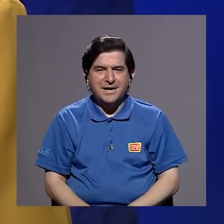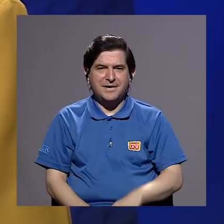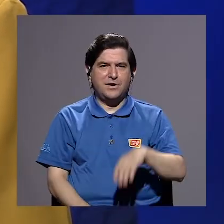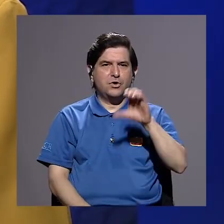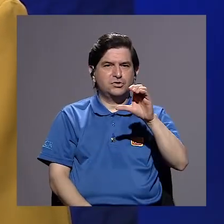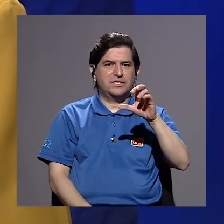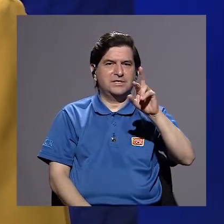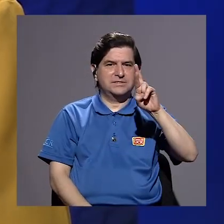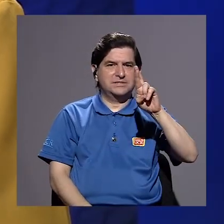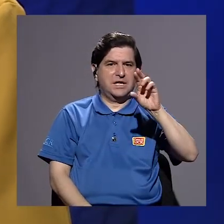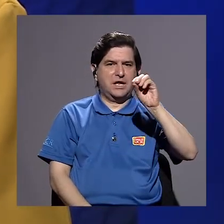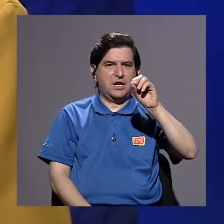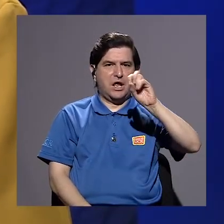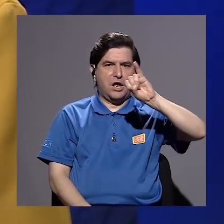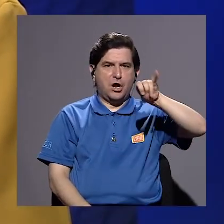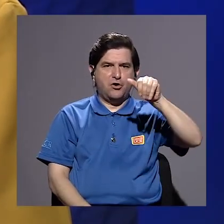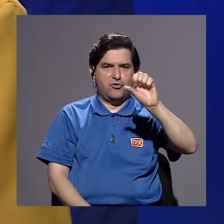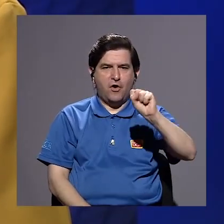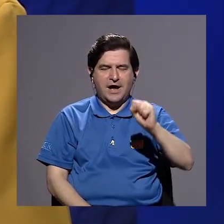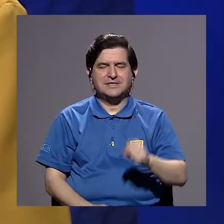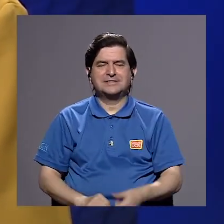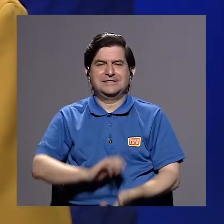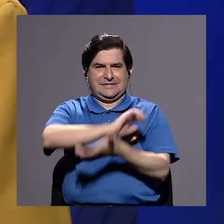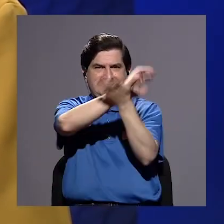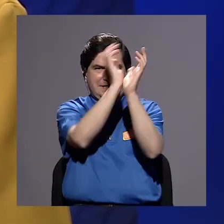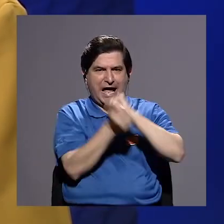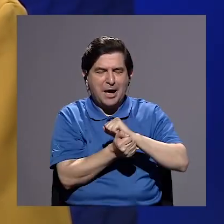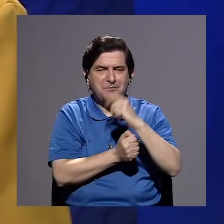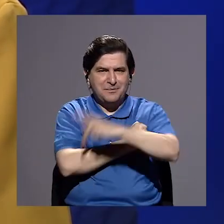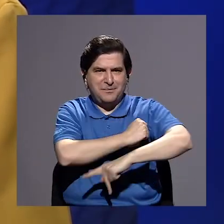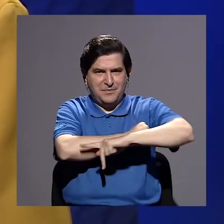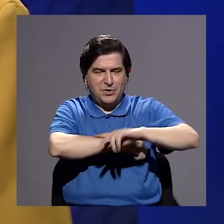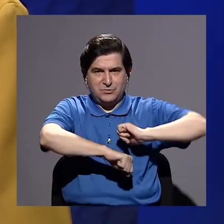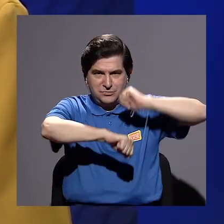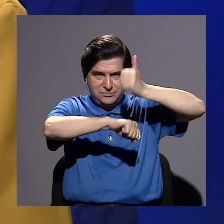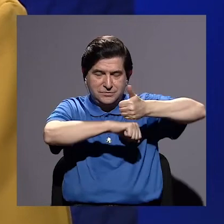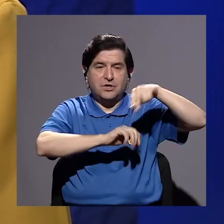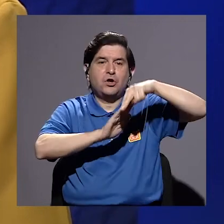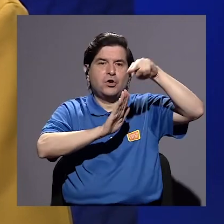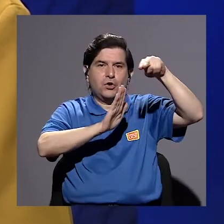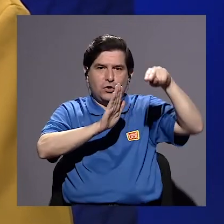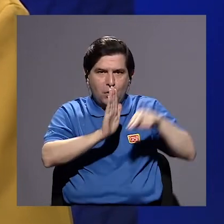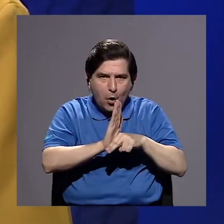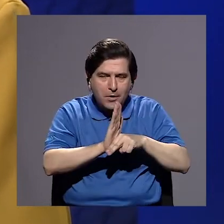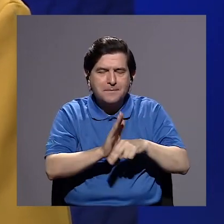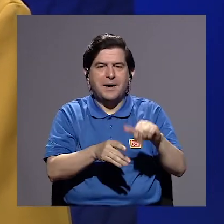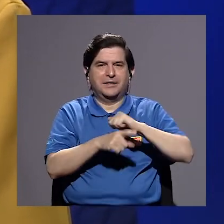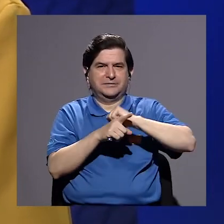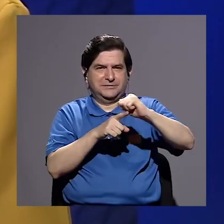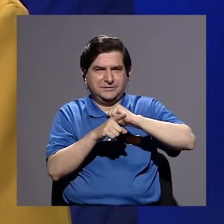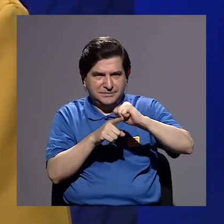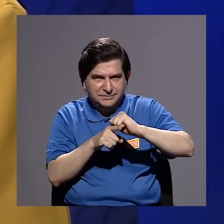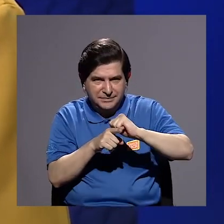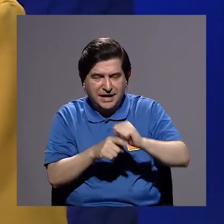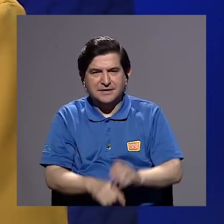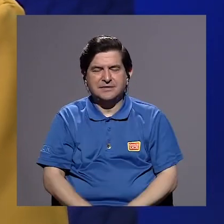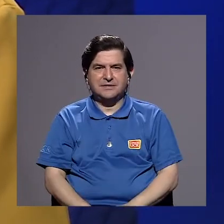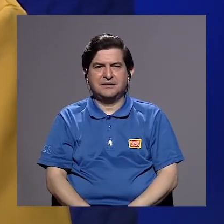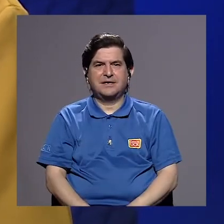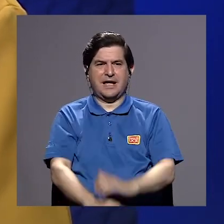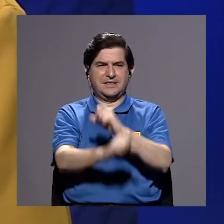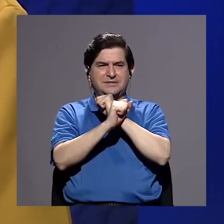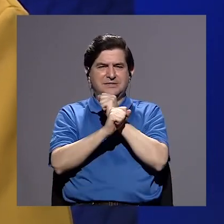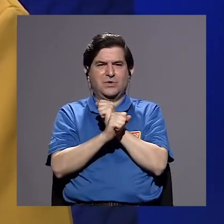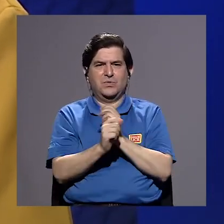doña Cristina Rojas hacer cambios en este país, tanto en las normas como en las prácticas, para